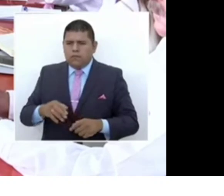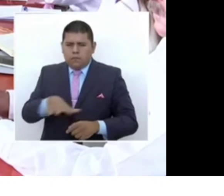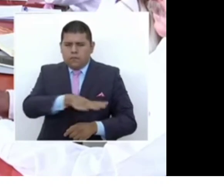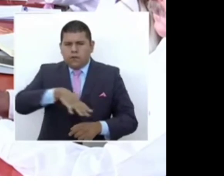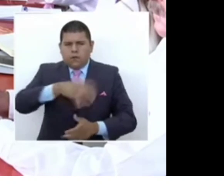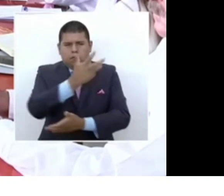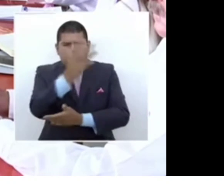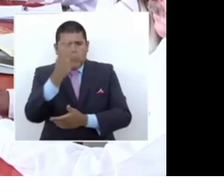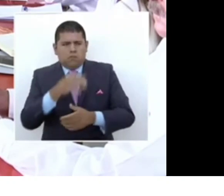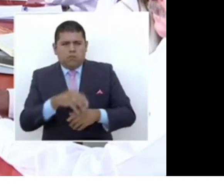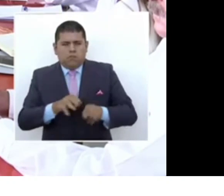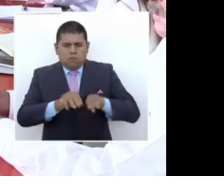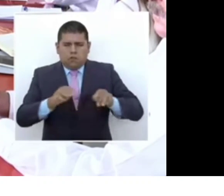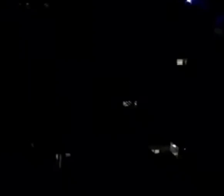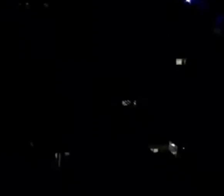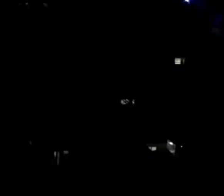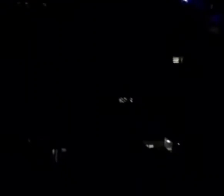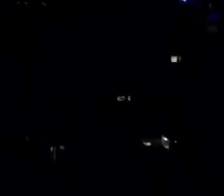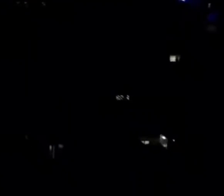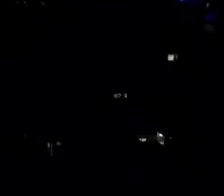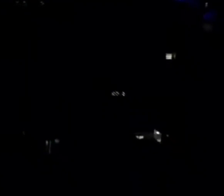Ecológico en Islas Marías.